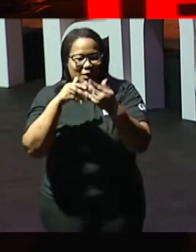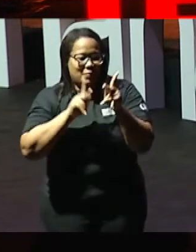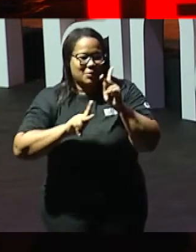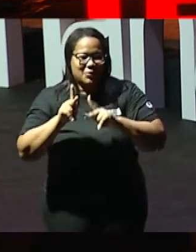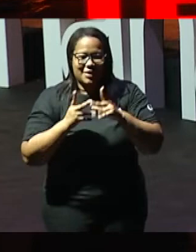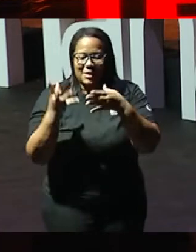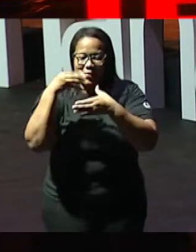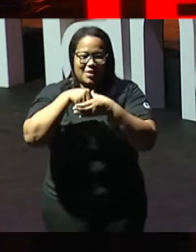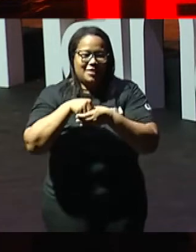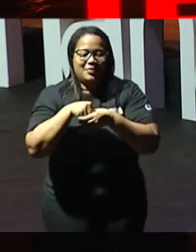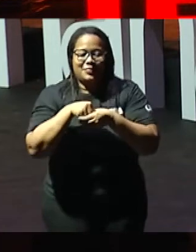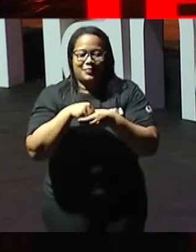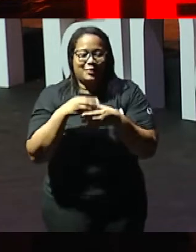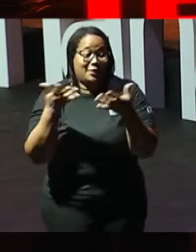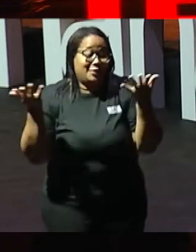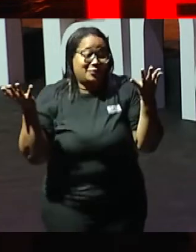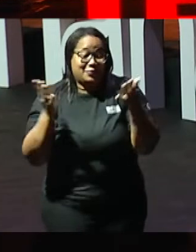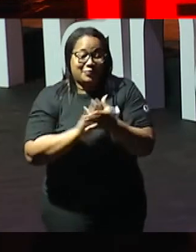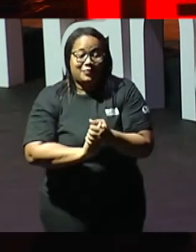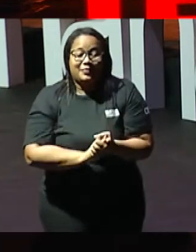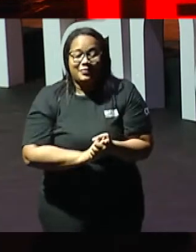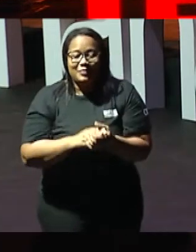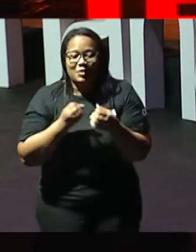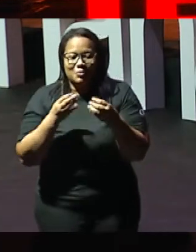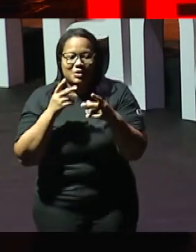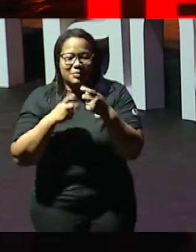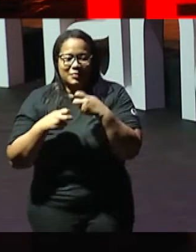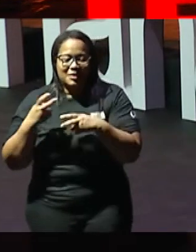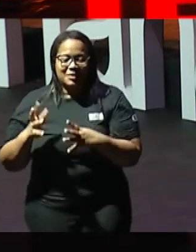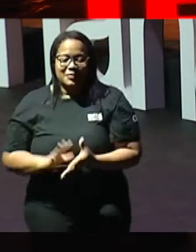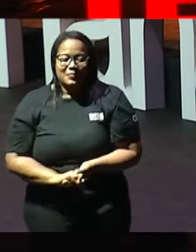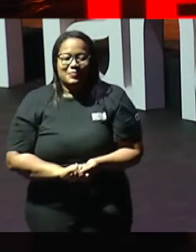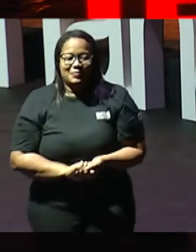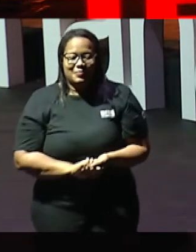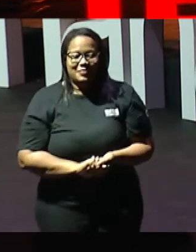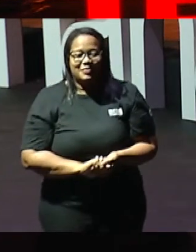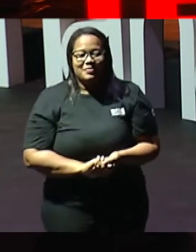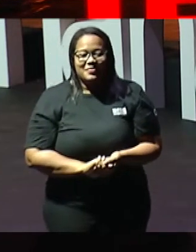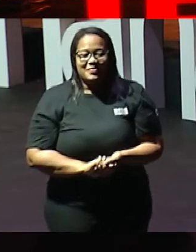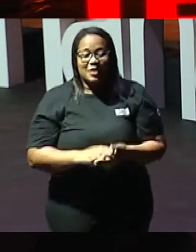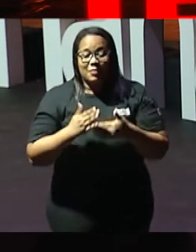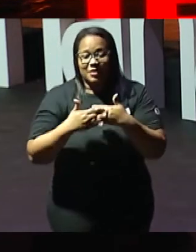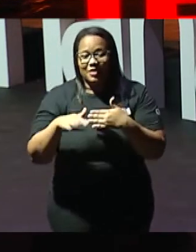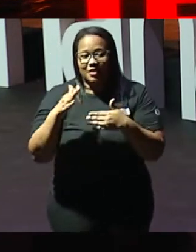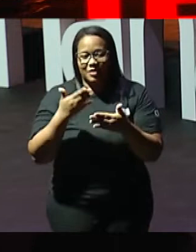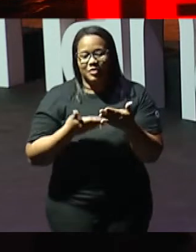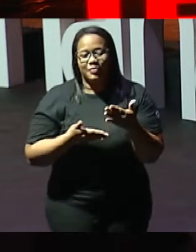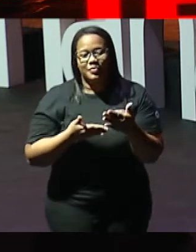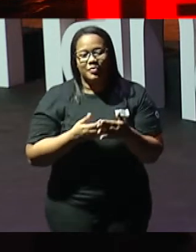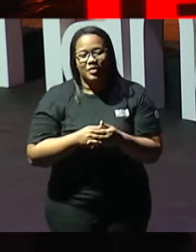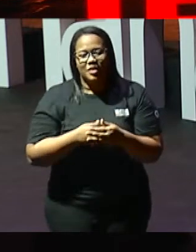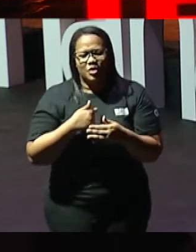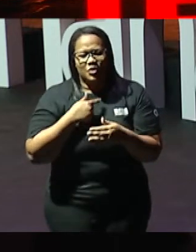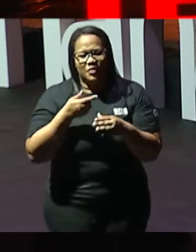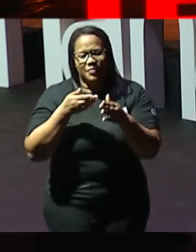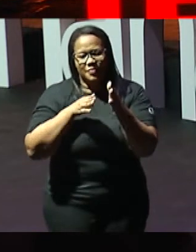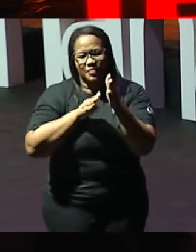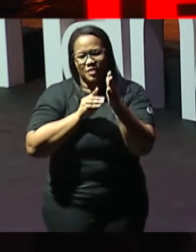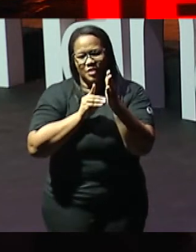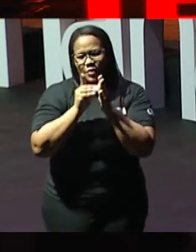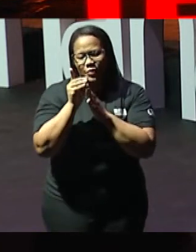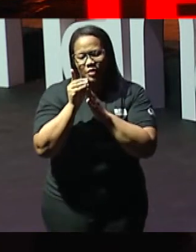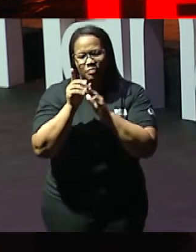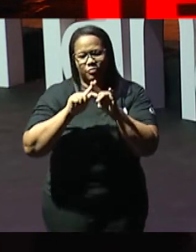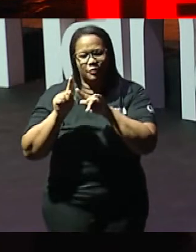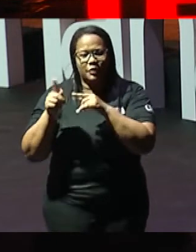el inevitable a partir de ahí yo desarrollé mucho proyecto no tanto como que